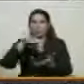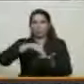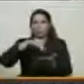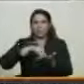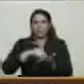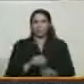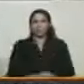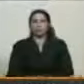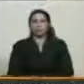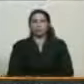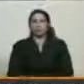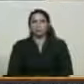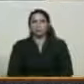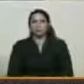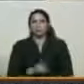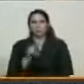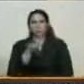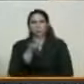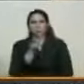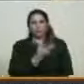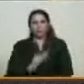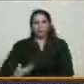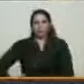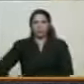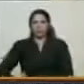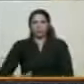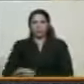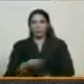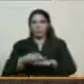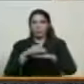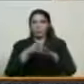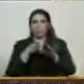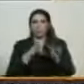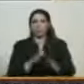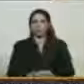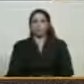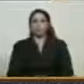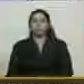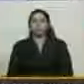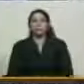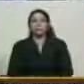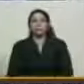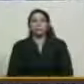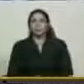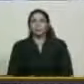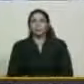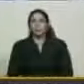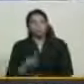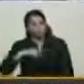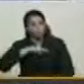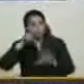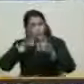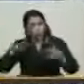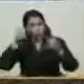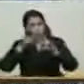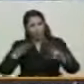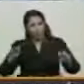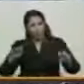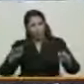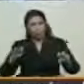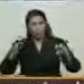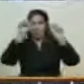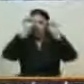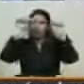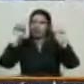Vamos a escuchar la palabra de la vicepresidenta ejecutiva y también de la ministra de esa cartera. Estamos supervisando como un sistema de los